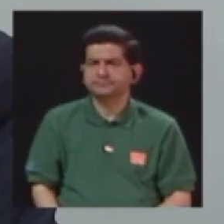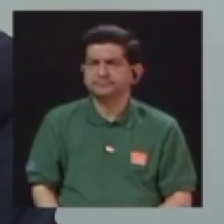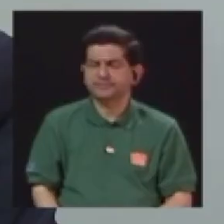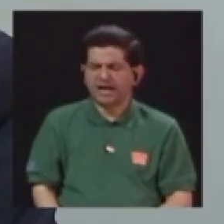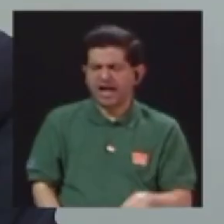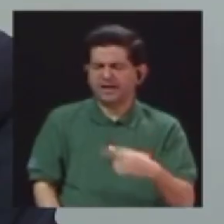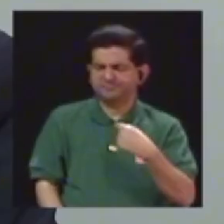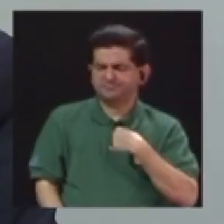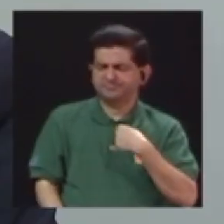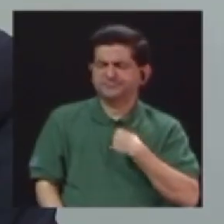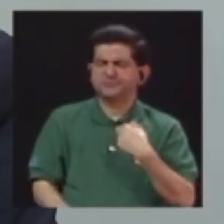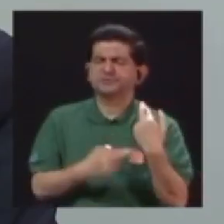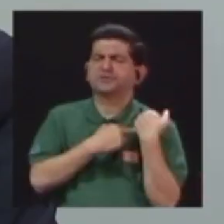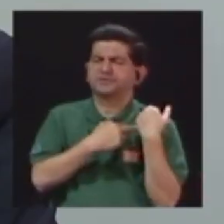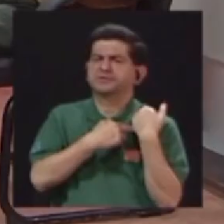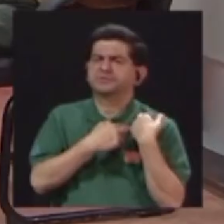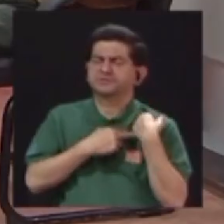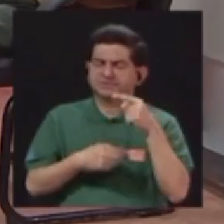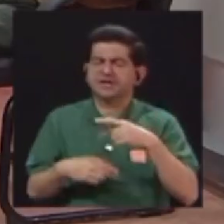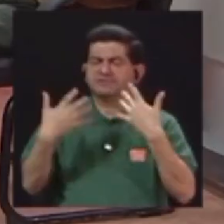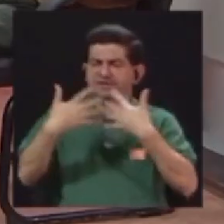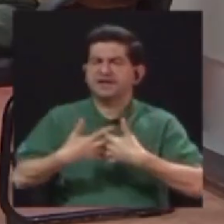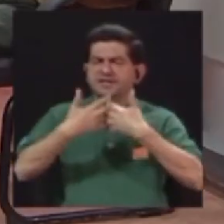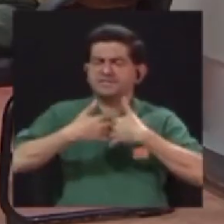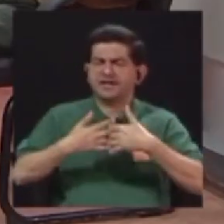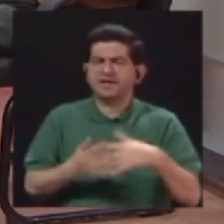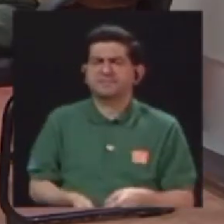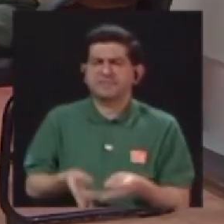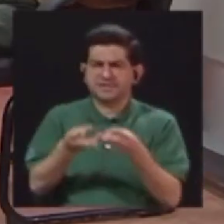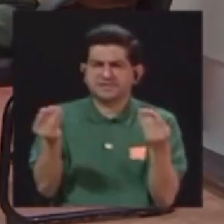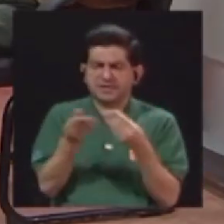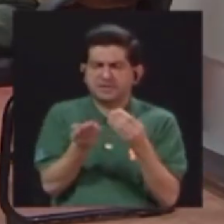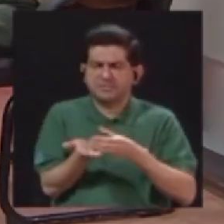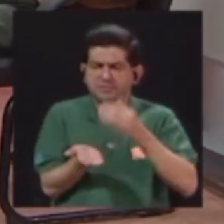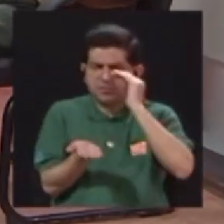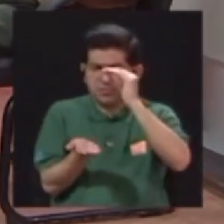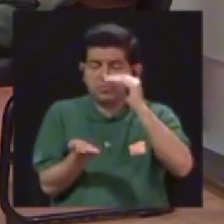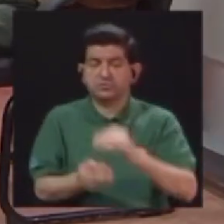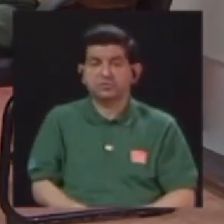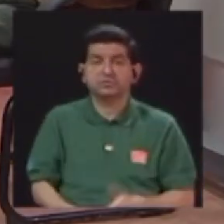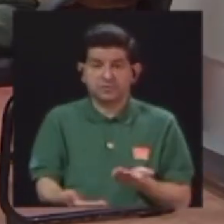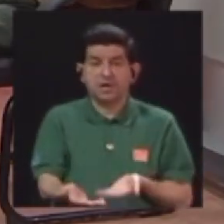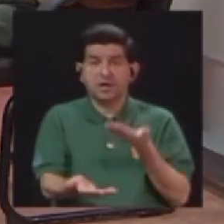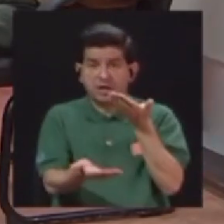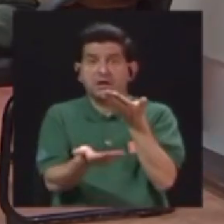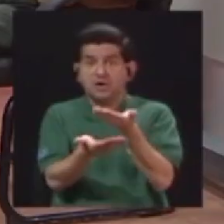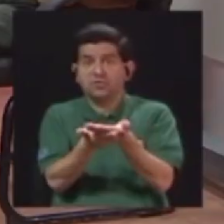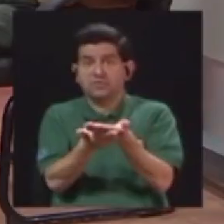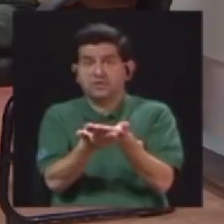yo me encargara de la compañía embotelladora. Y la oferta que me hicieron fue tan